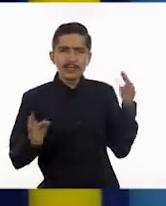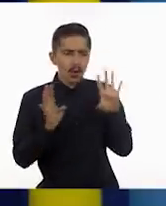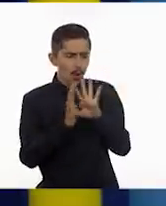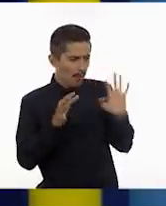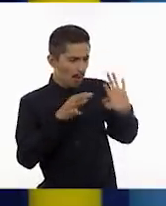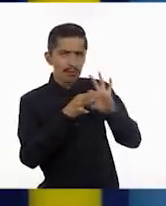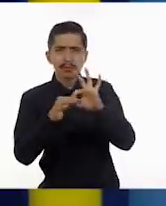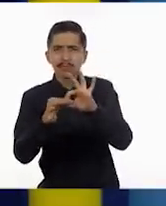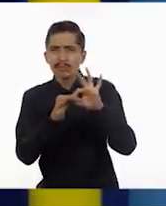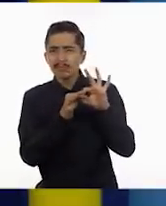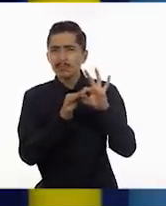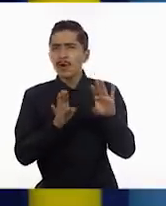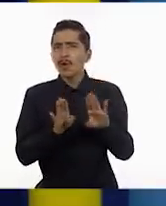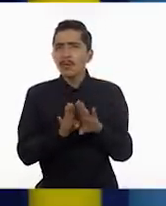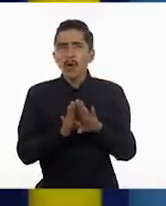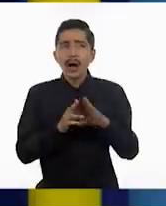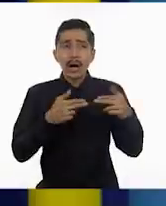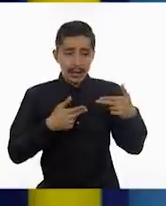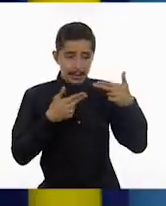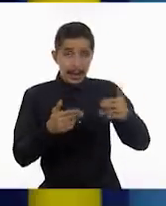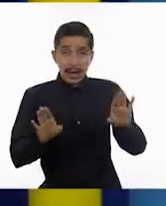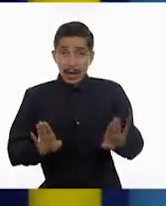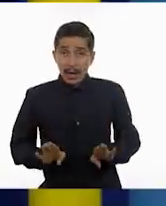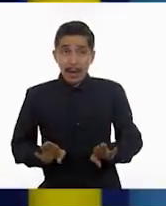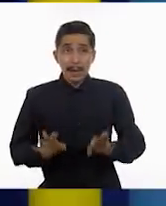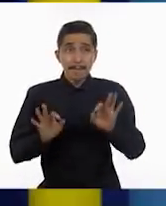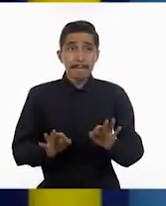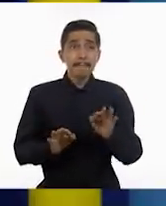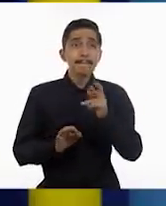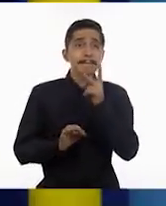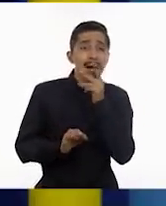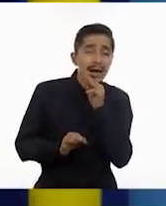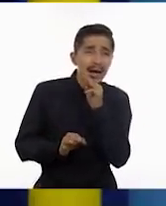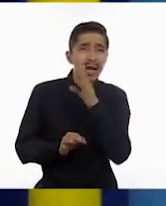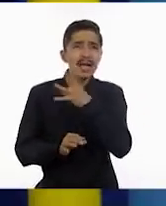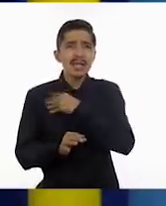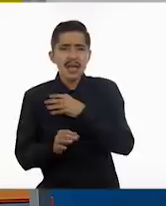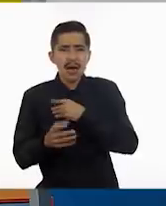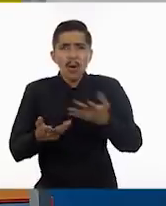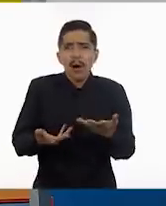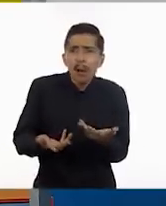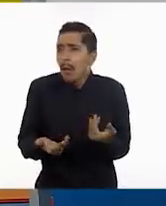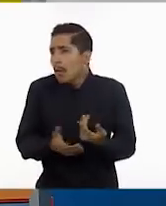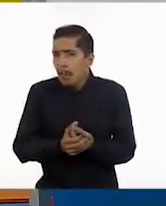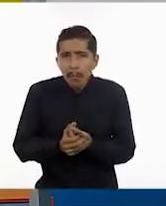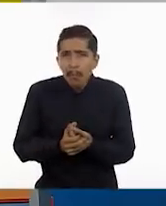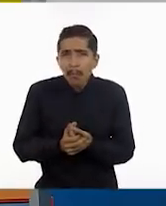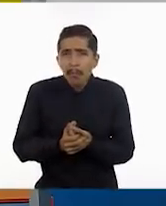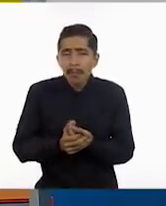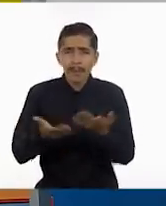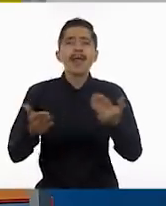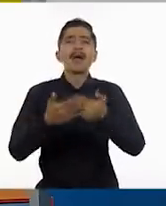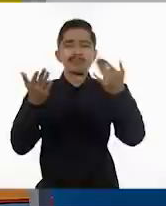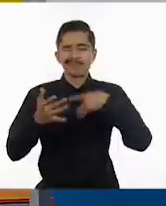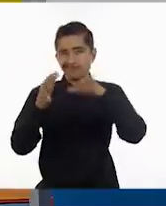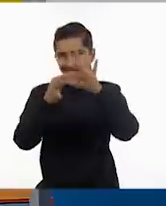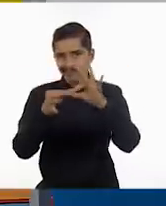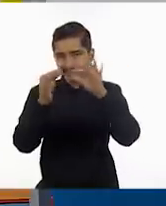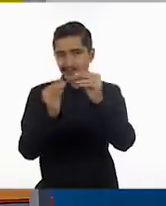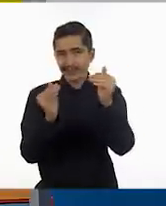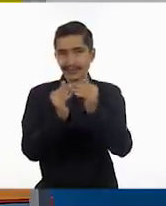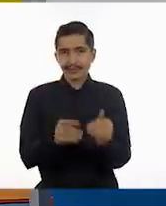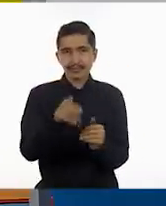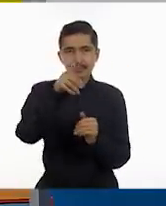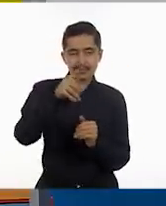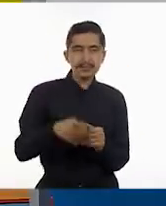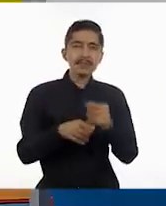O sea, con la herencia de características de padres e hijos, ¿qué tiene que ver? Ahorita les voy a explicar ahí en casa y a ti,